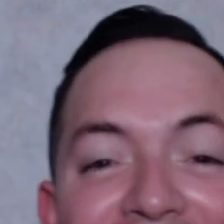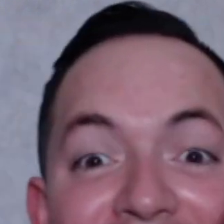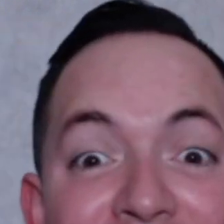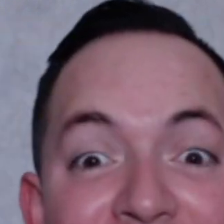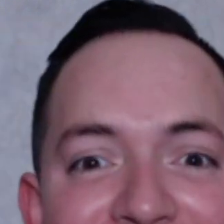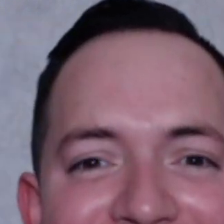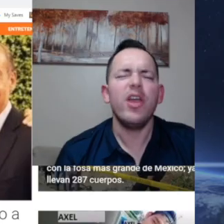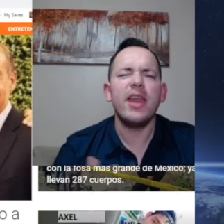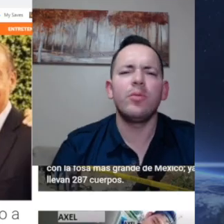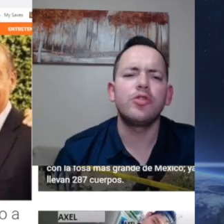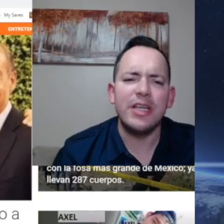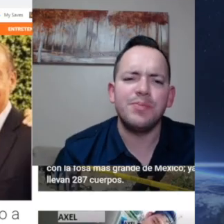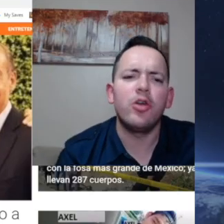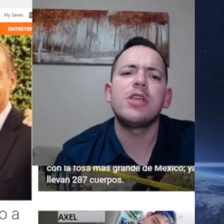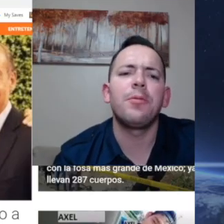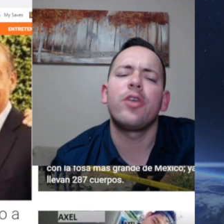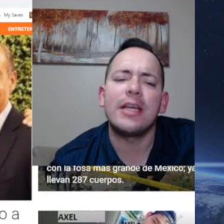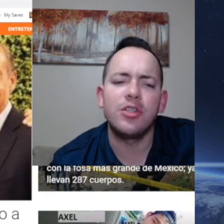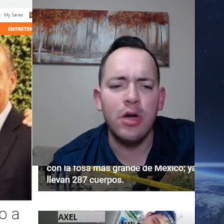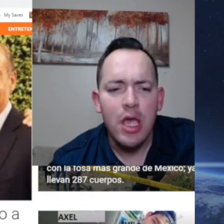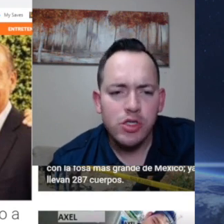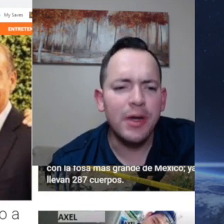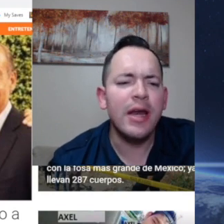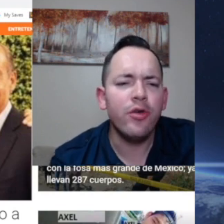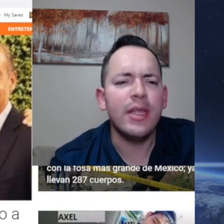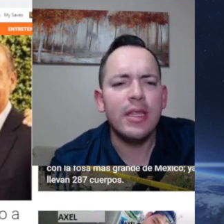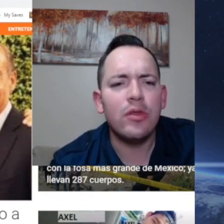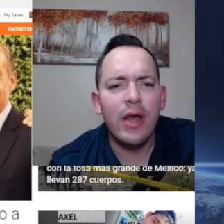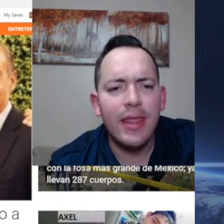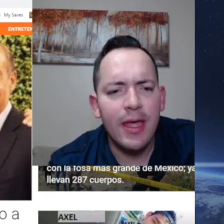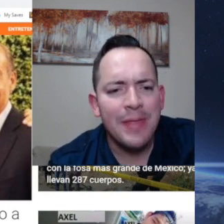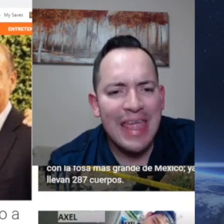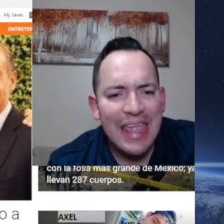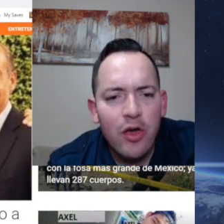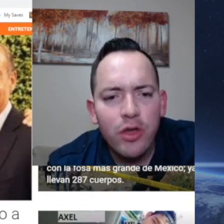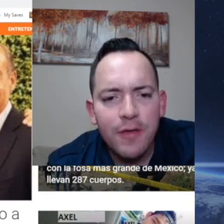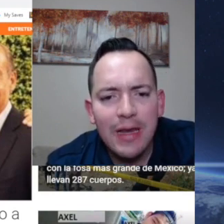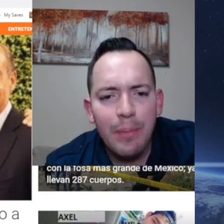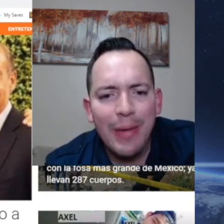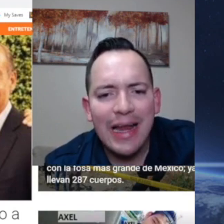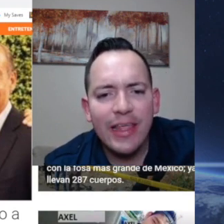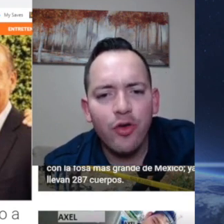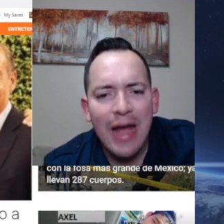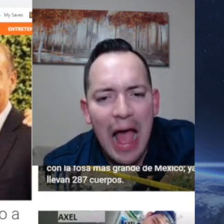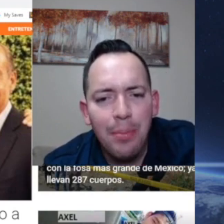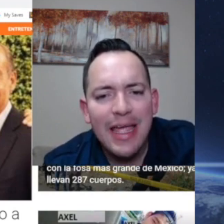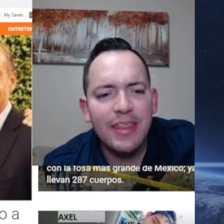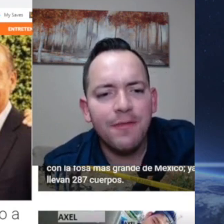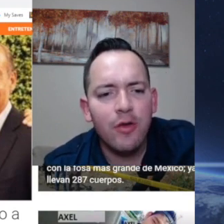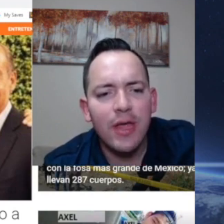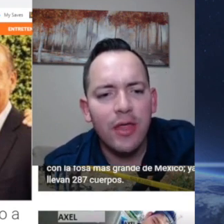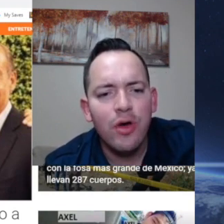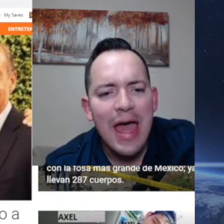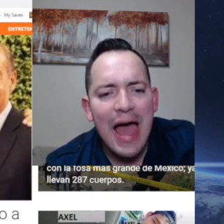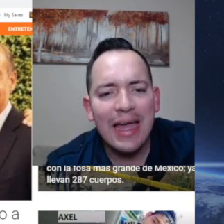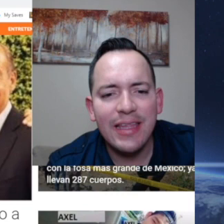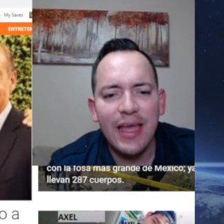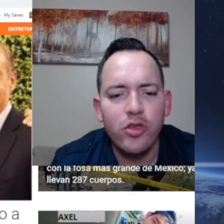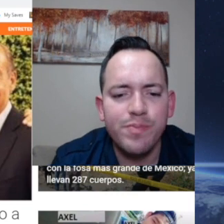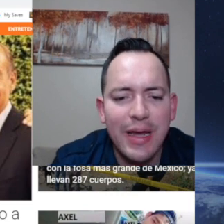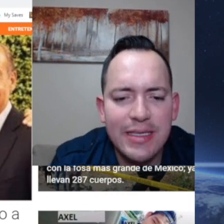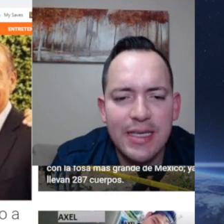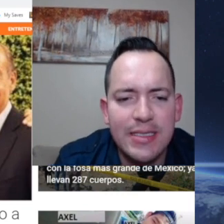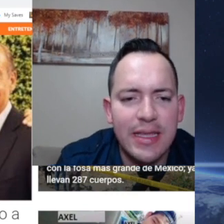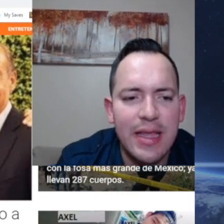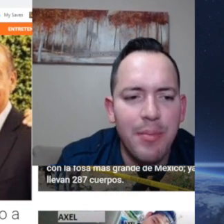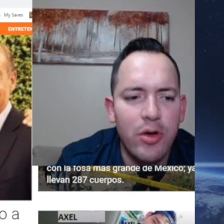nopal. ¡Nos vemos! Hoy haremos una espinosa video reacción sobre la nota titulada "Hijo de Felipe Calderón habría defraudado a